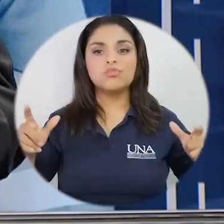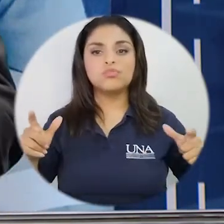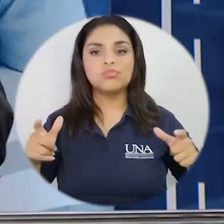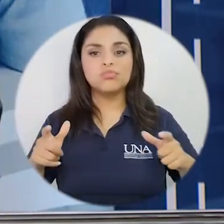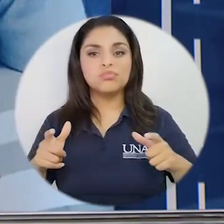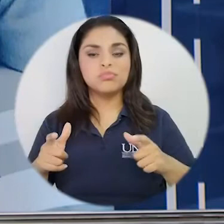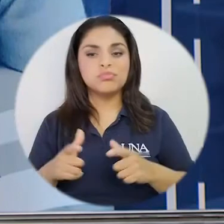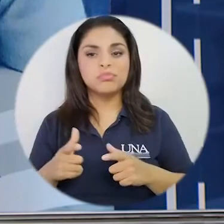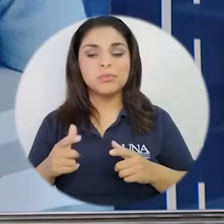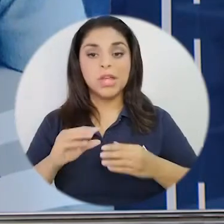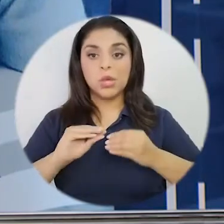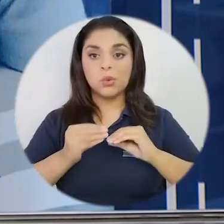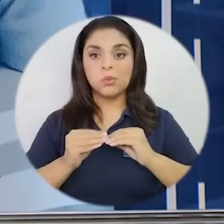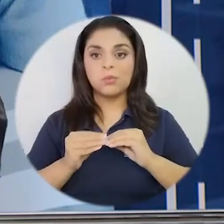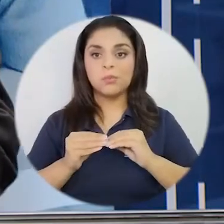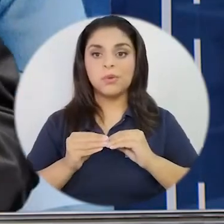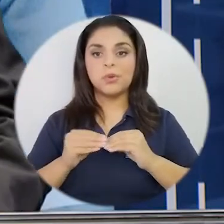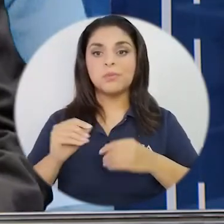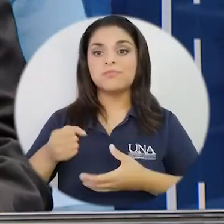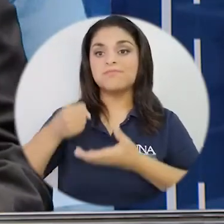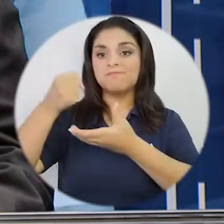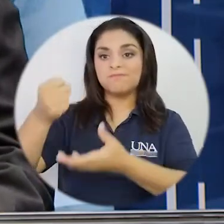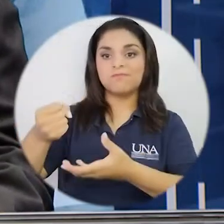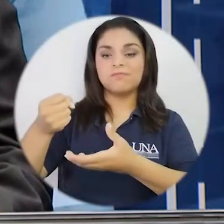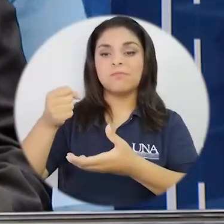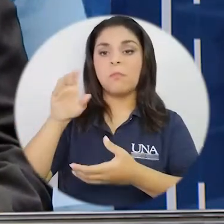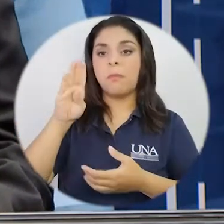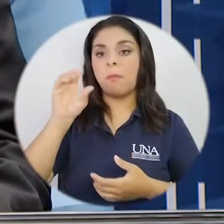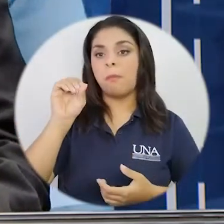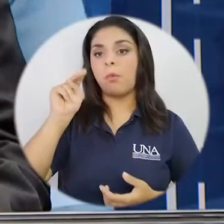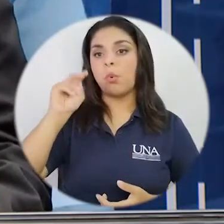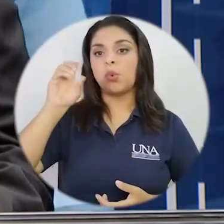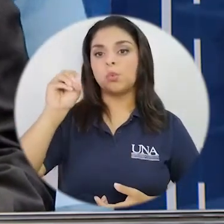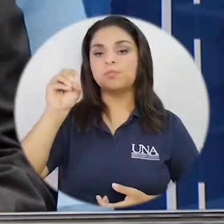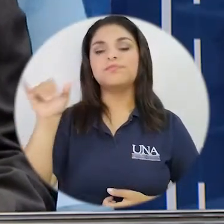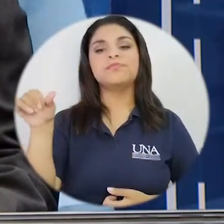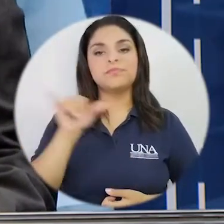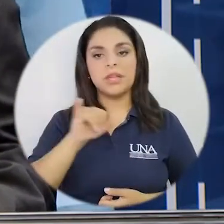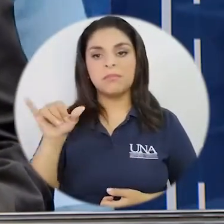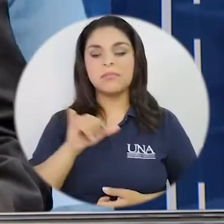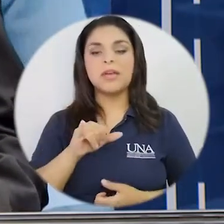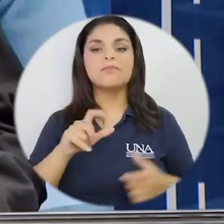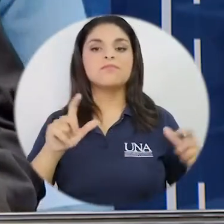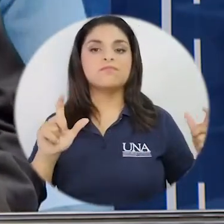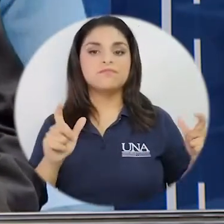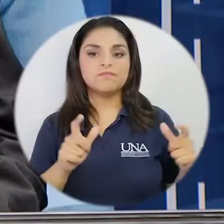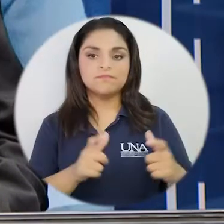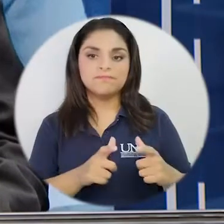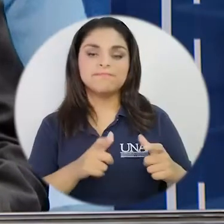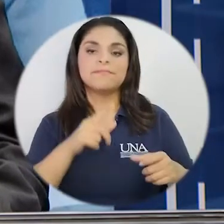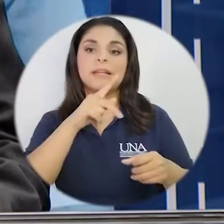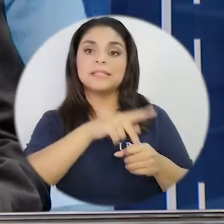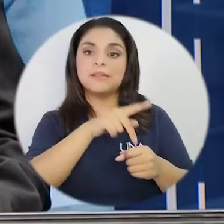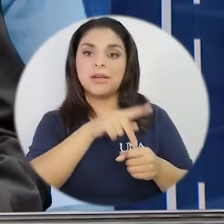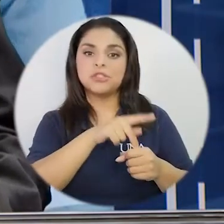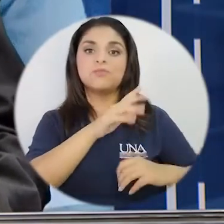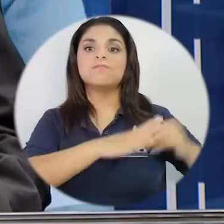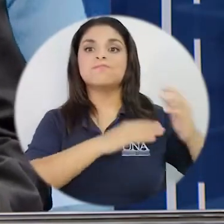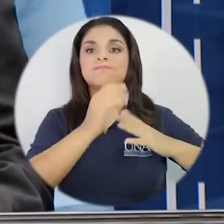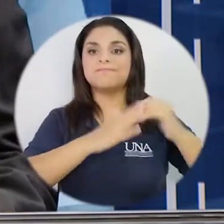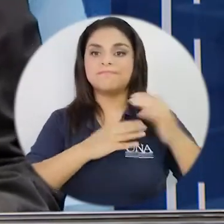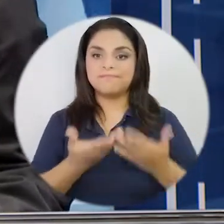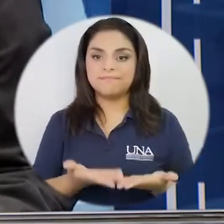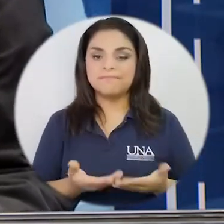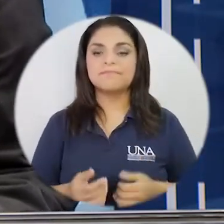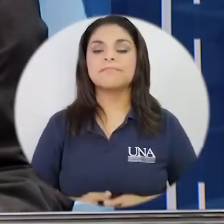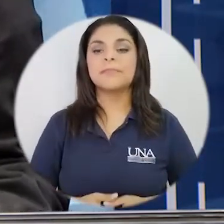que se vaya reduciendo el número de bonos, también se va a ir reduciendo la participación